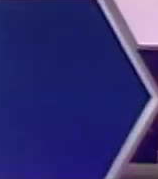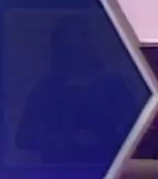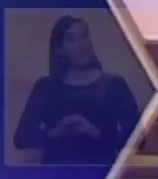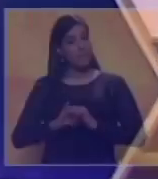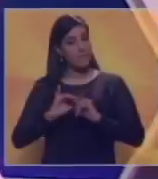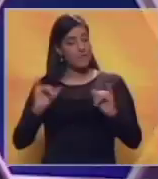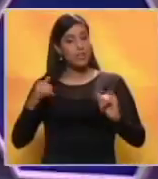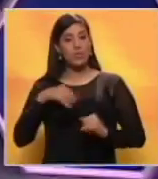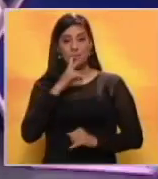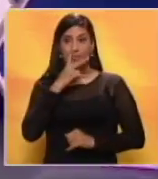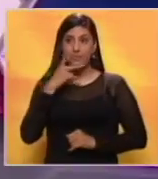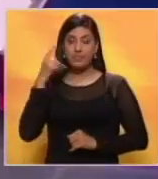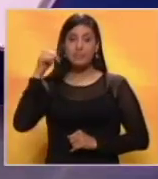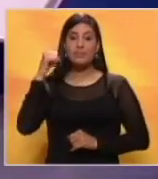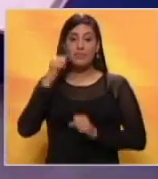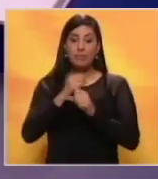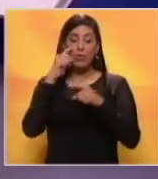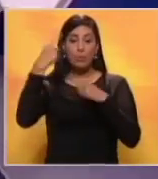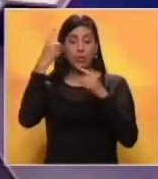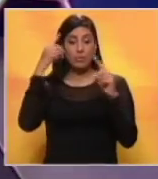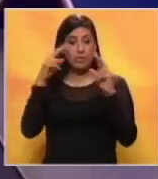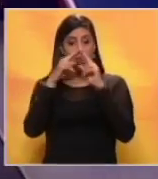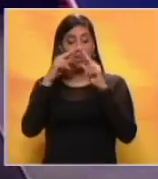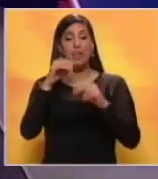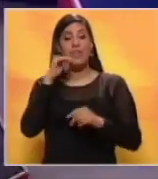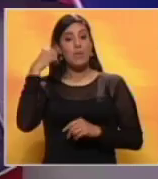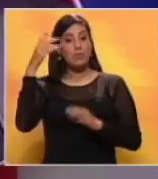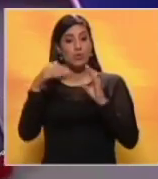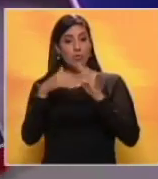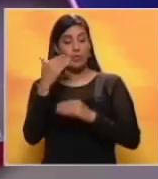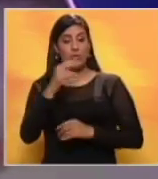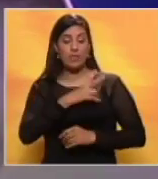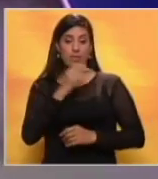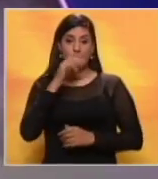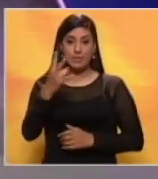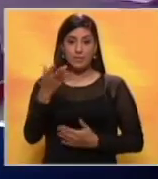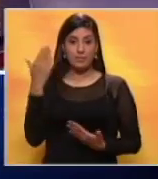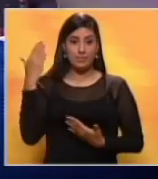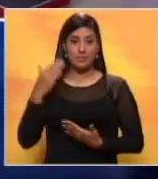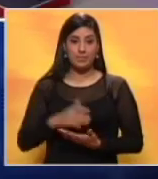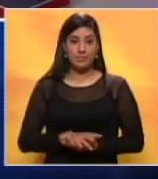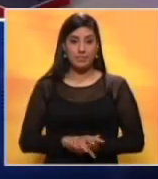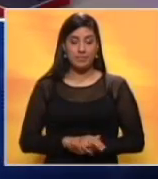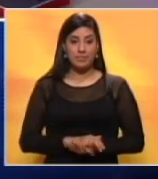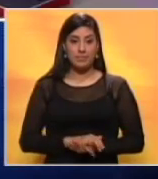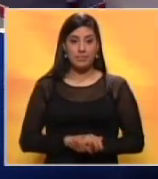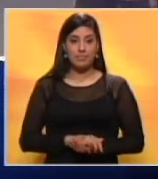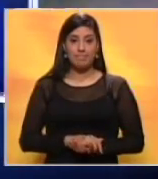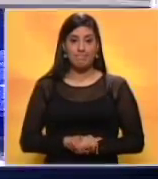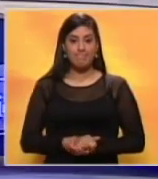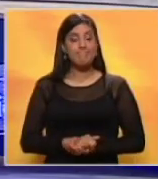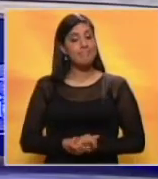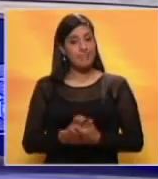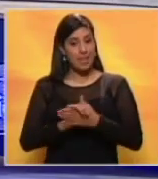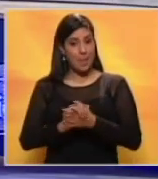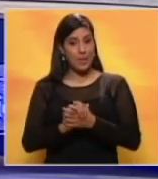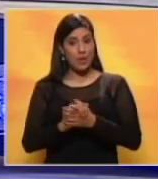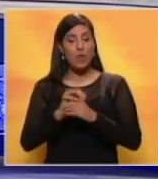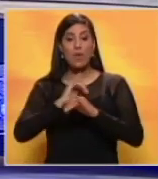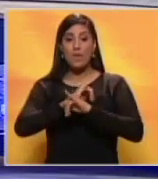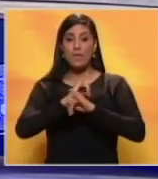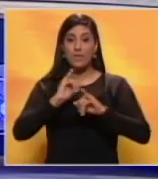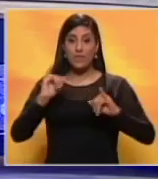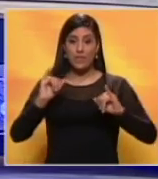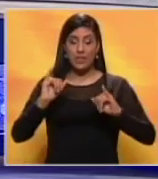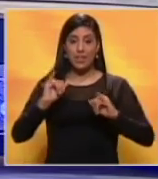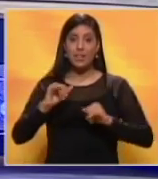Así llegamos al final. Soy Carielis Cuadros y los espero en una próxima emisión de Estrenos y Estrellas por su noticiero Venevisión. Amigos, hasta aquí